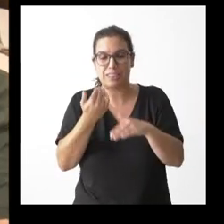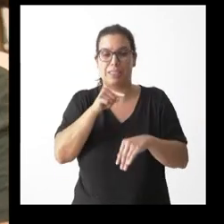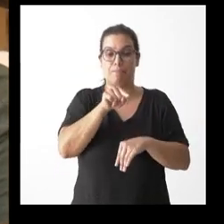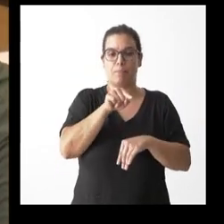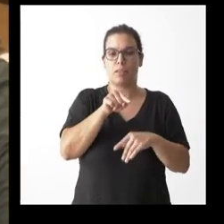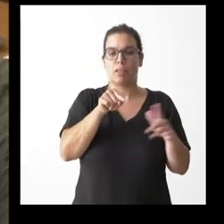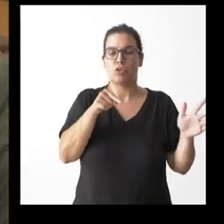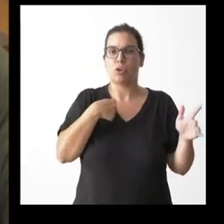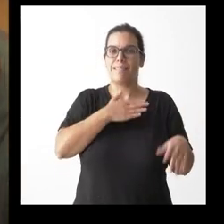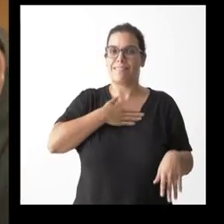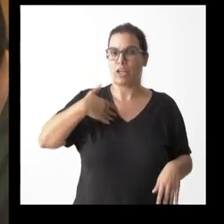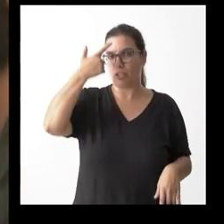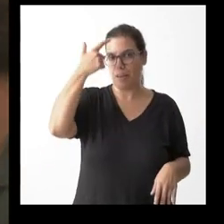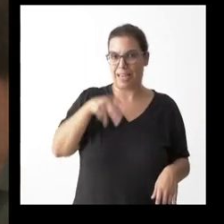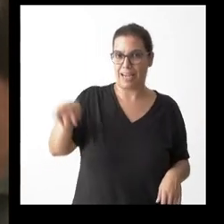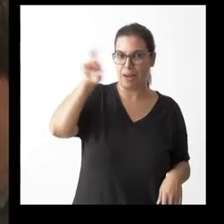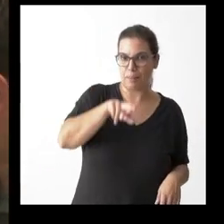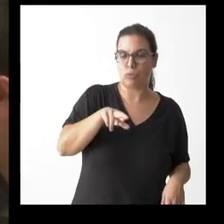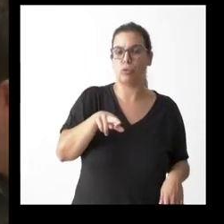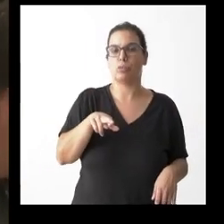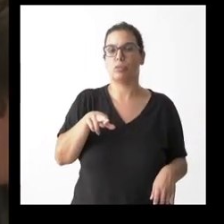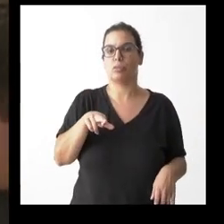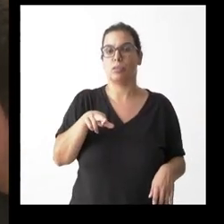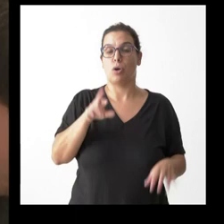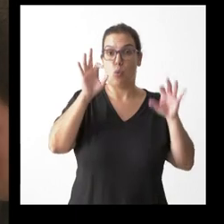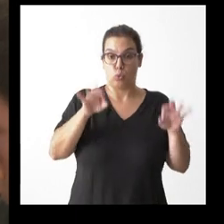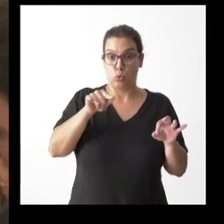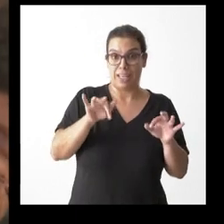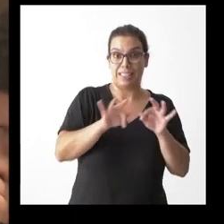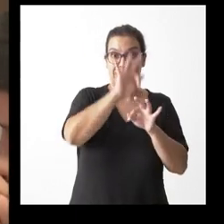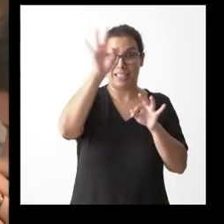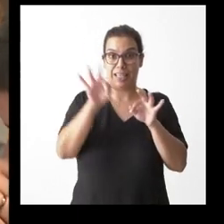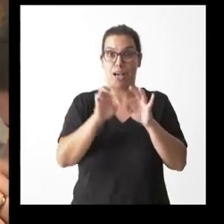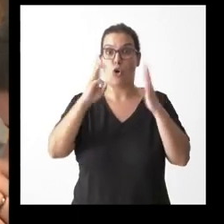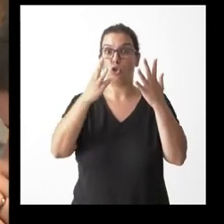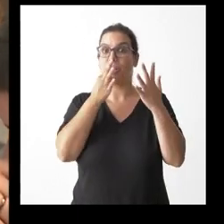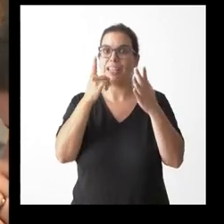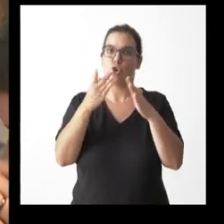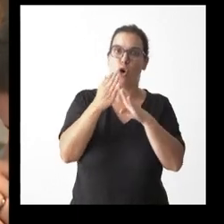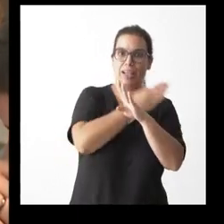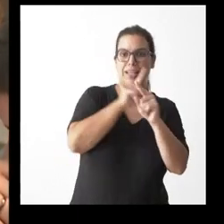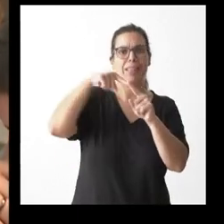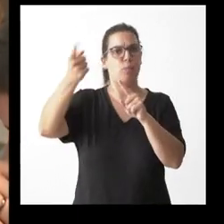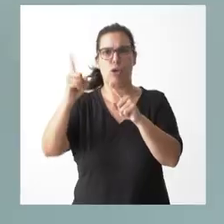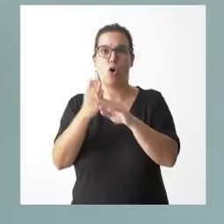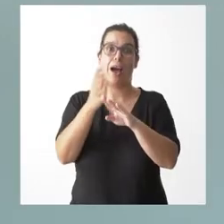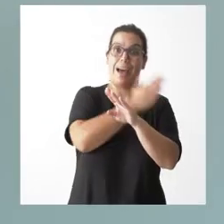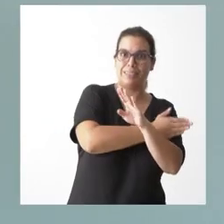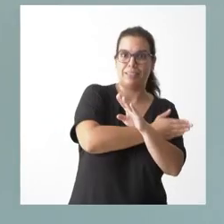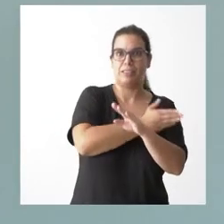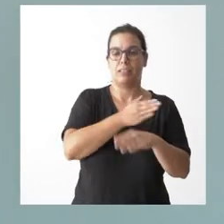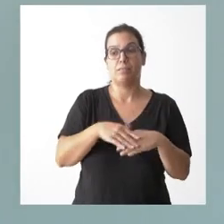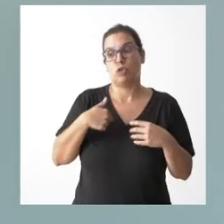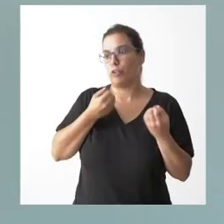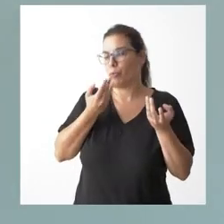me gustaría saber, y repito la pregunta, es durante ese día y antes de las 8 de la tarde, no después. Yo esa información no la